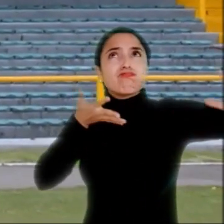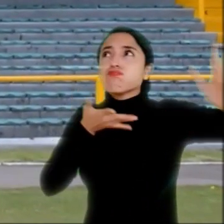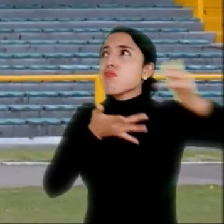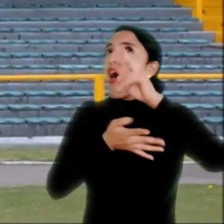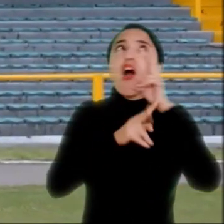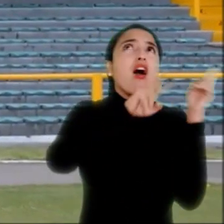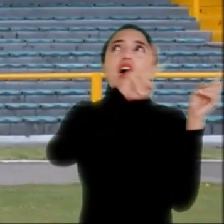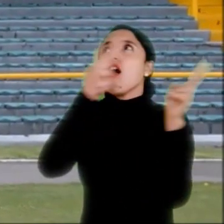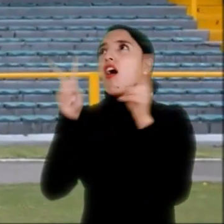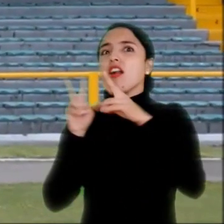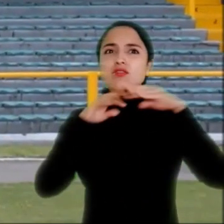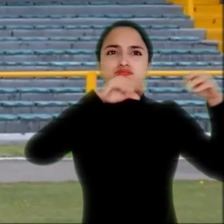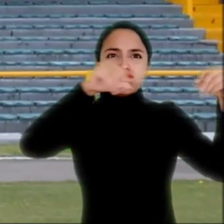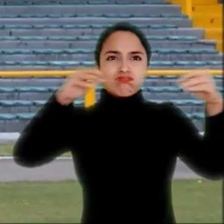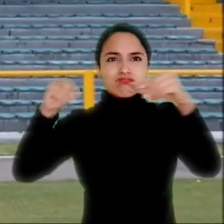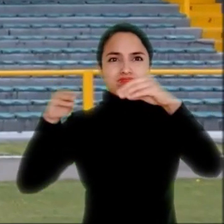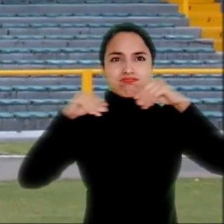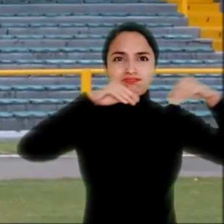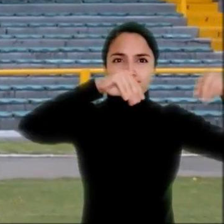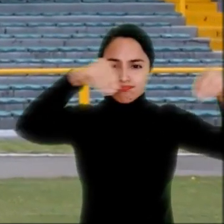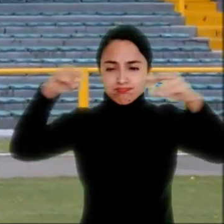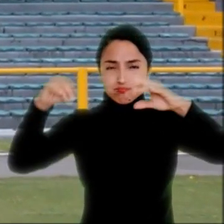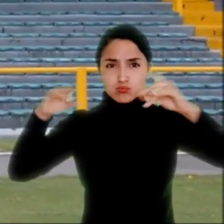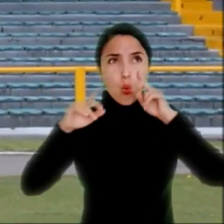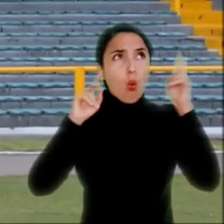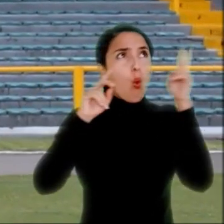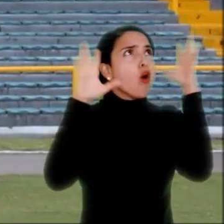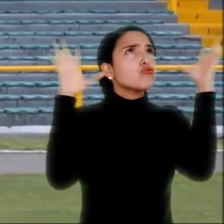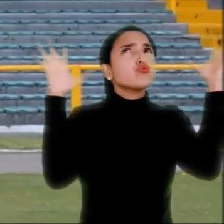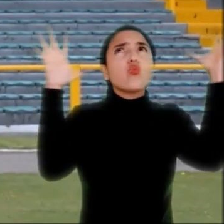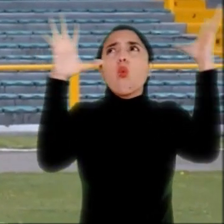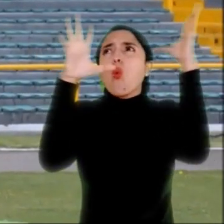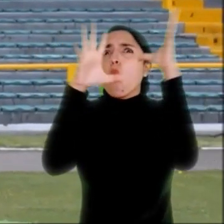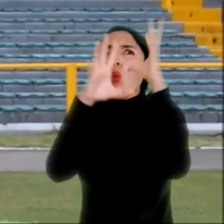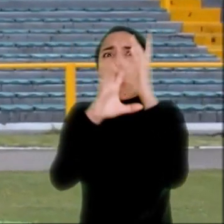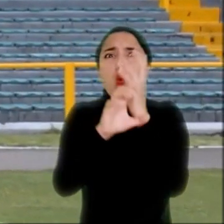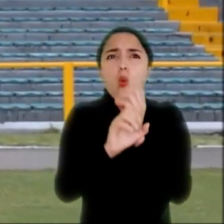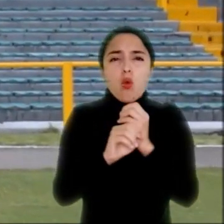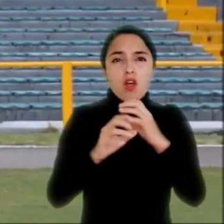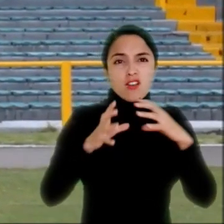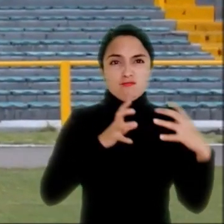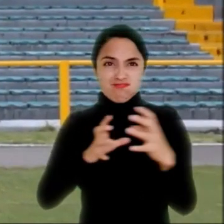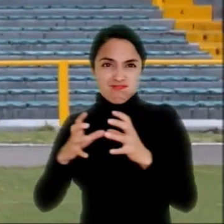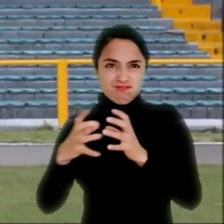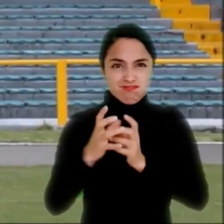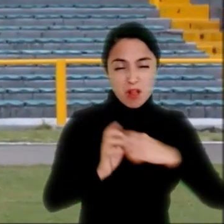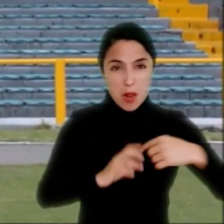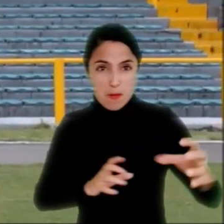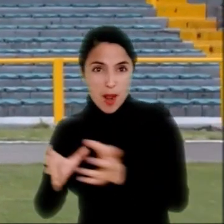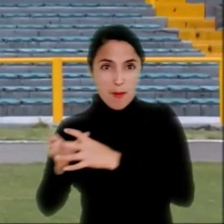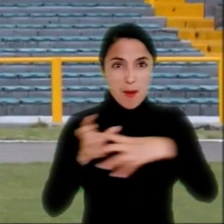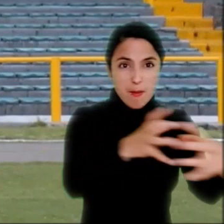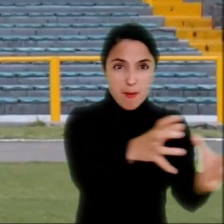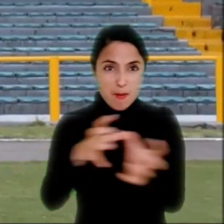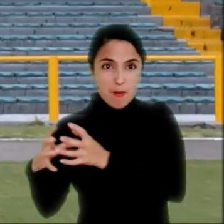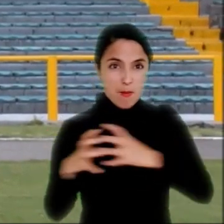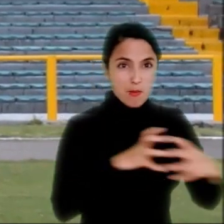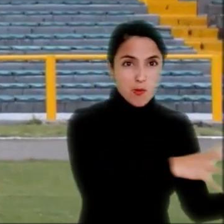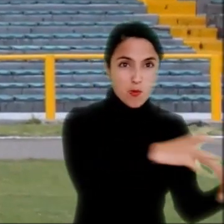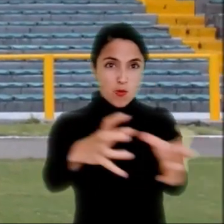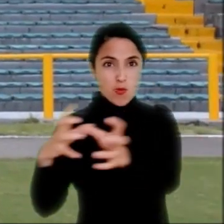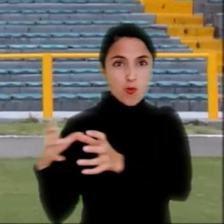ceniza mientras los cometas vibran en lo alto de un desierto oscuro, hasta que al fin, tras